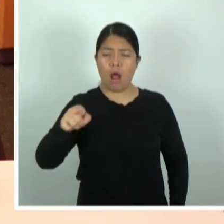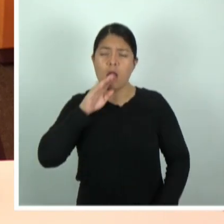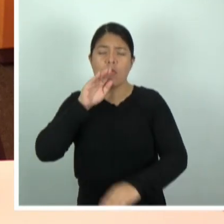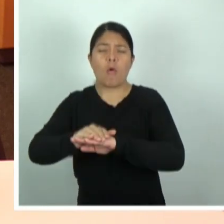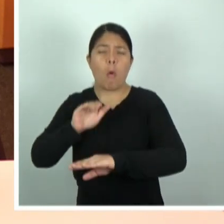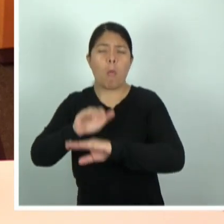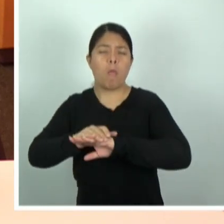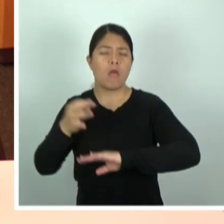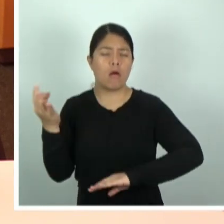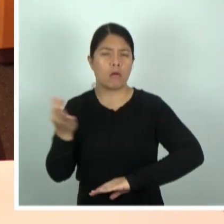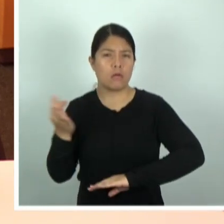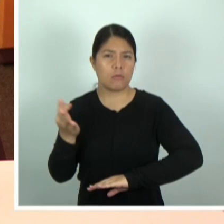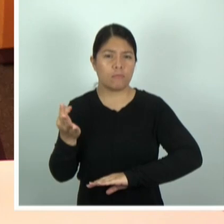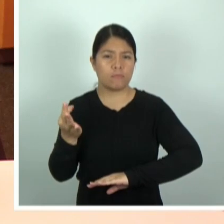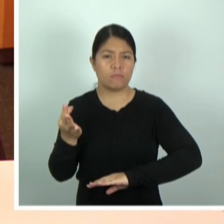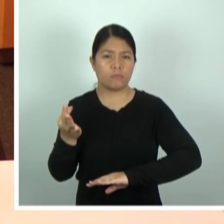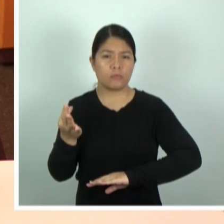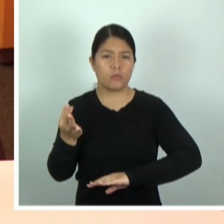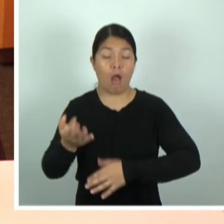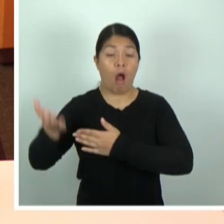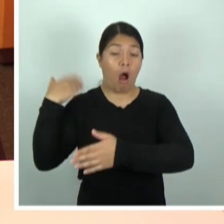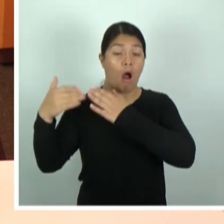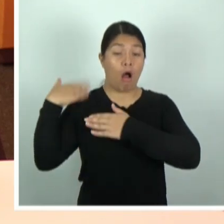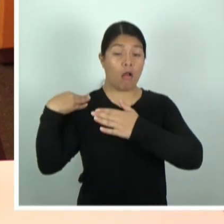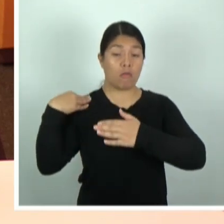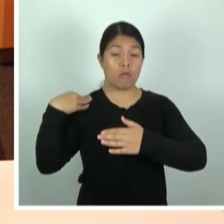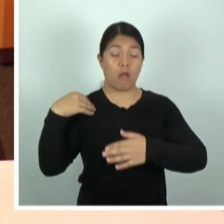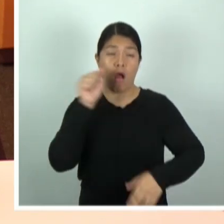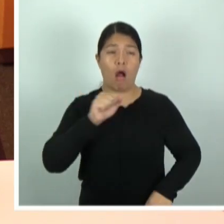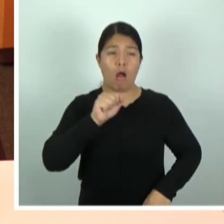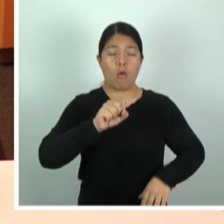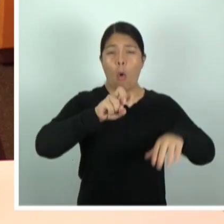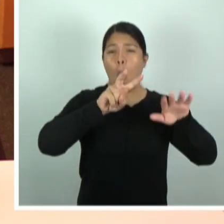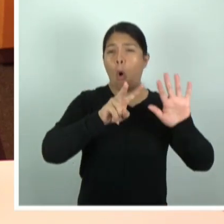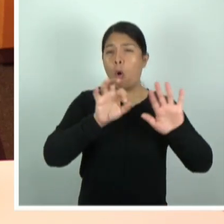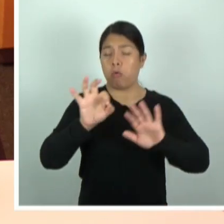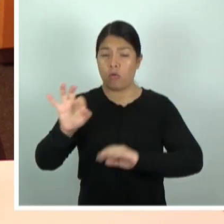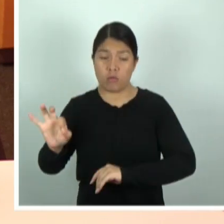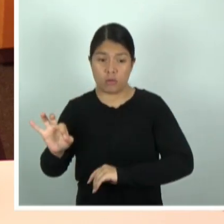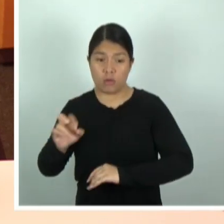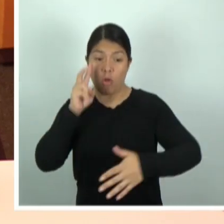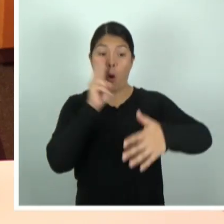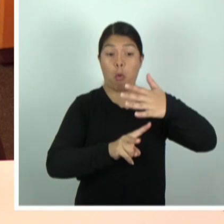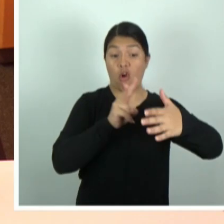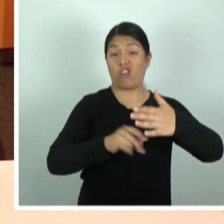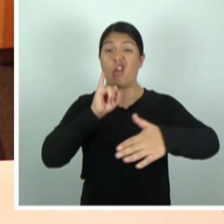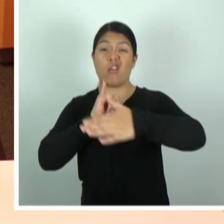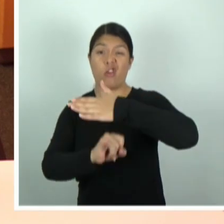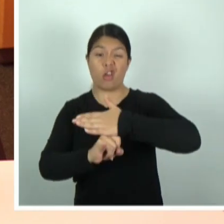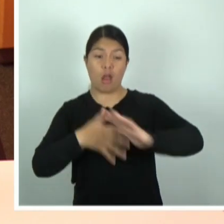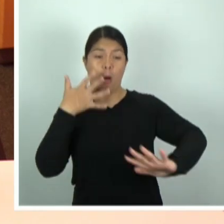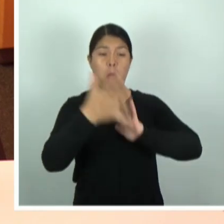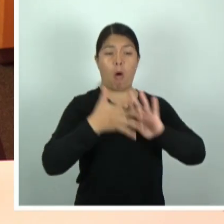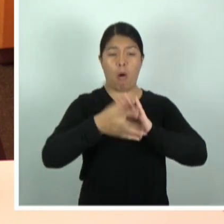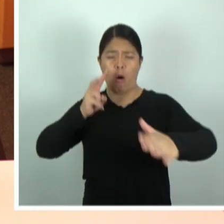cumpliendo lo que 700 años antes el profeta Isaías ya